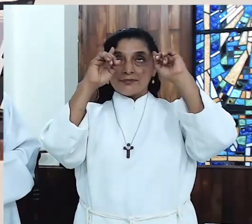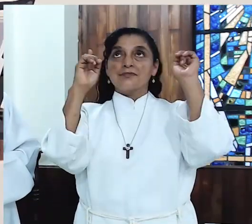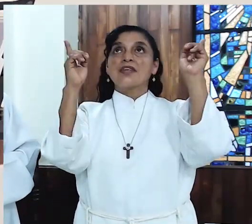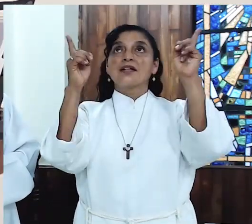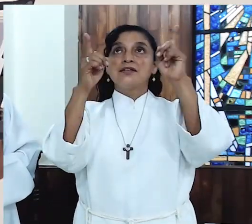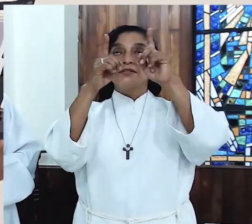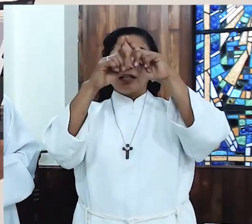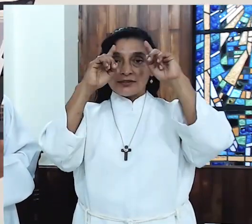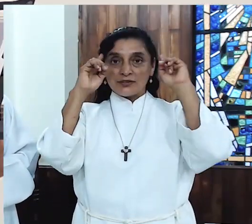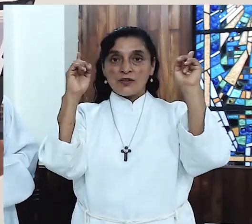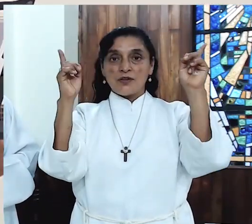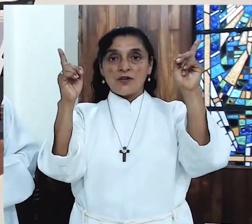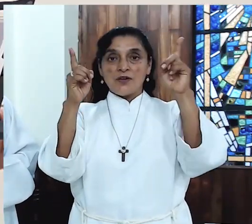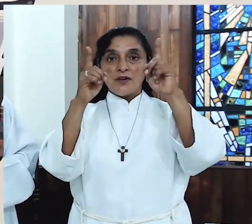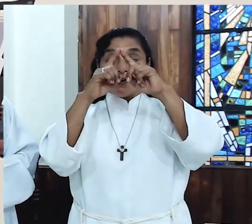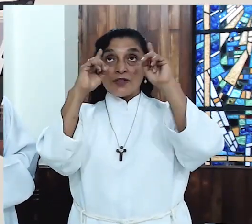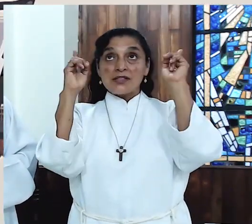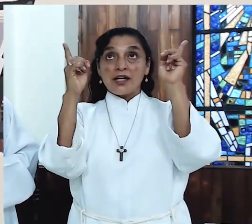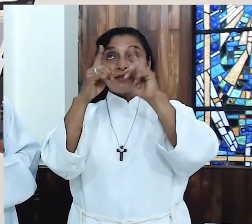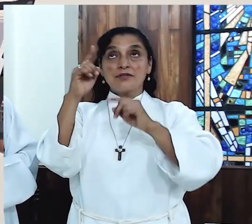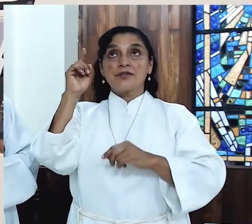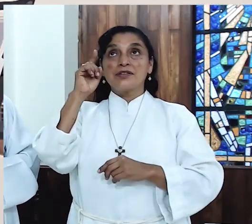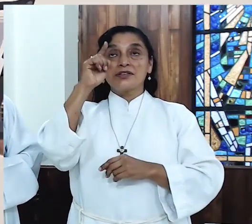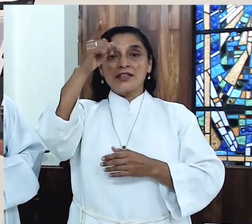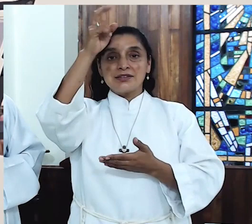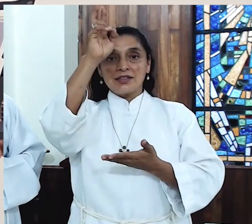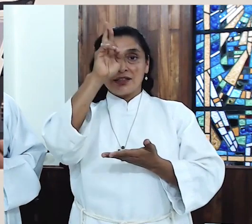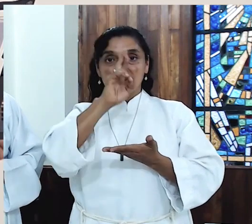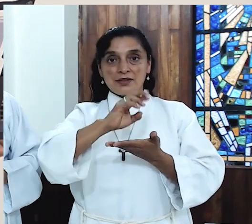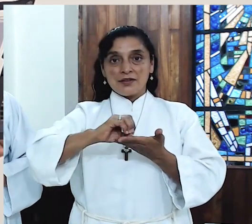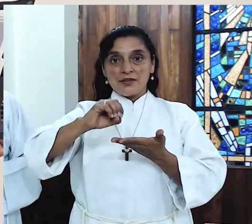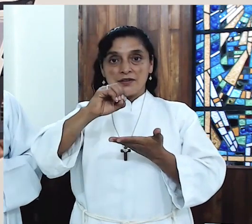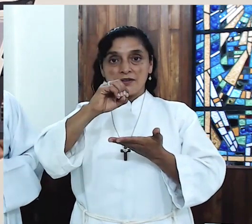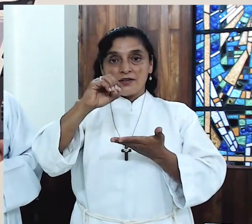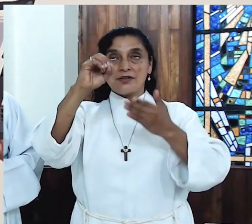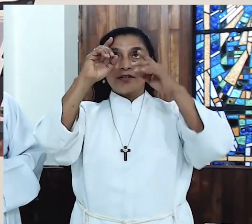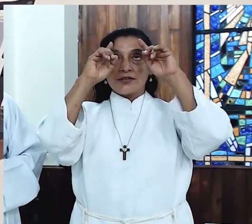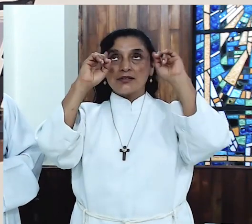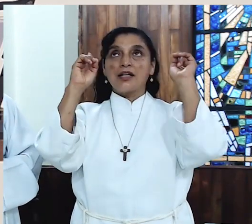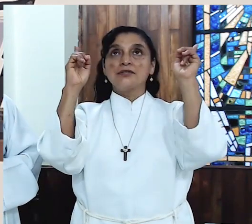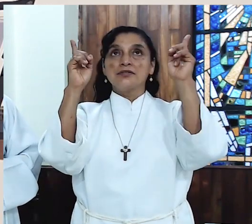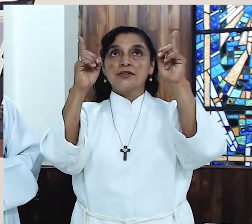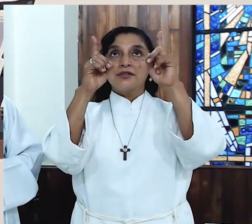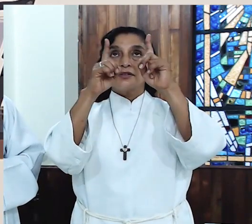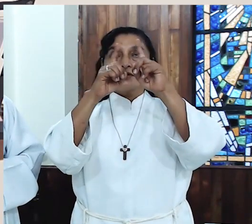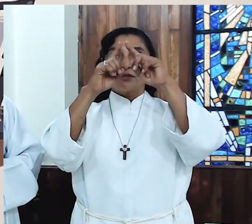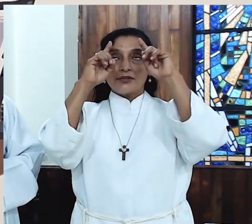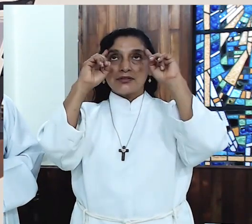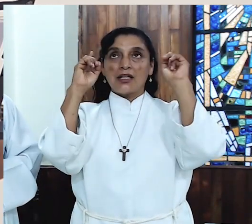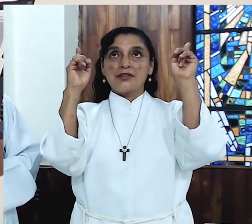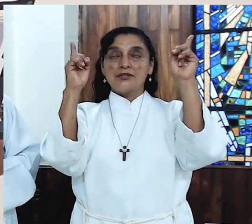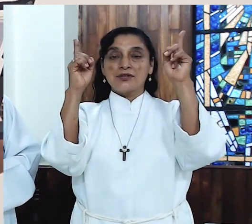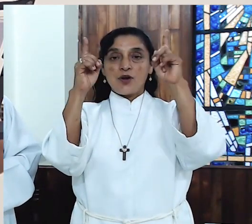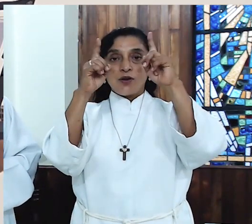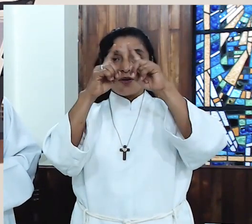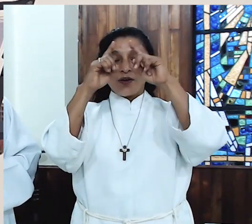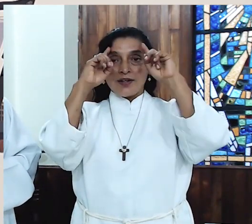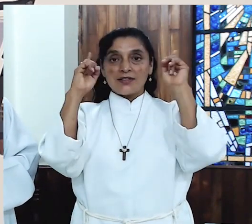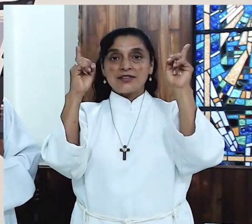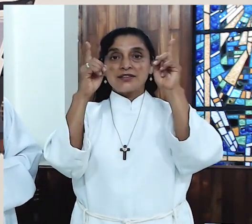Santo, santo, santo es el Señor. Santo,